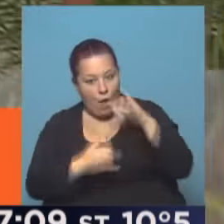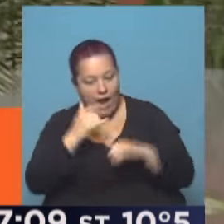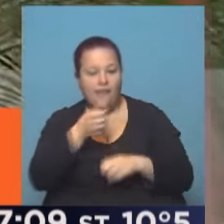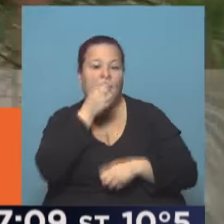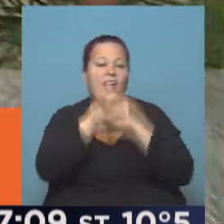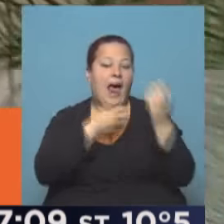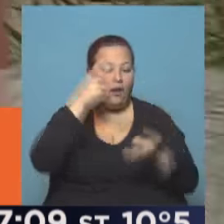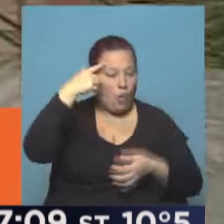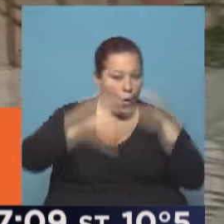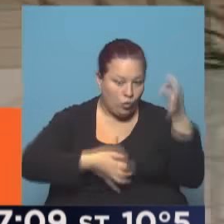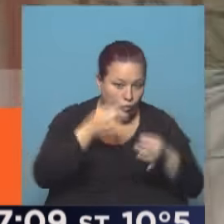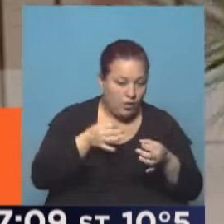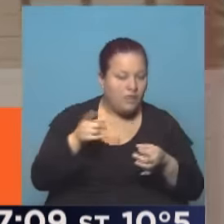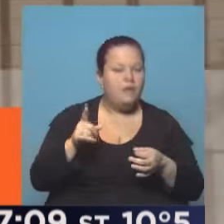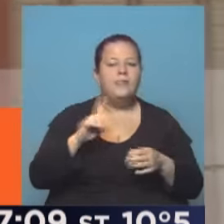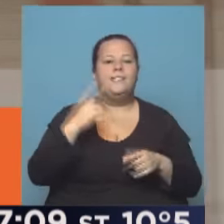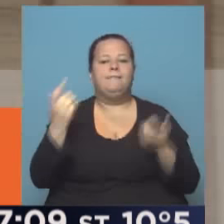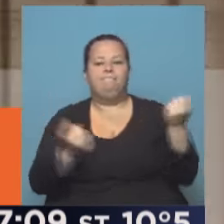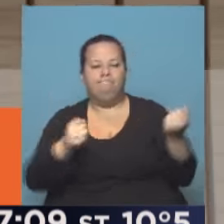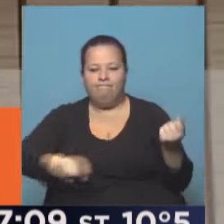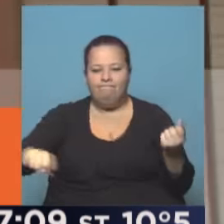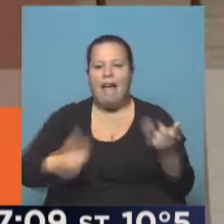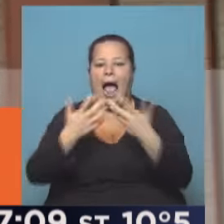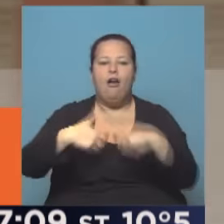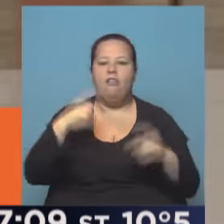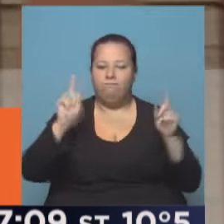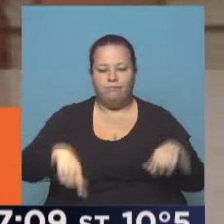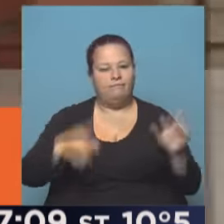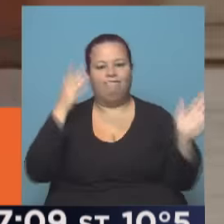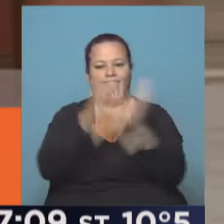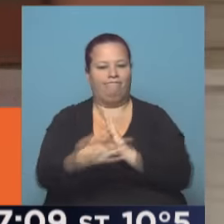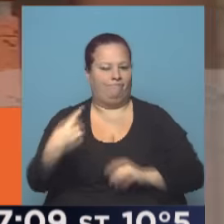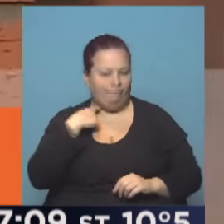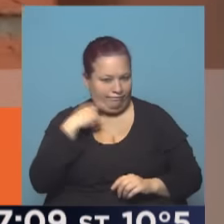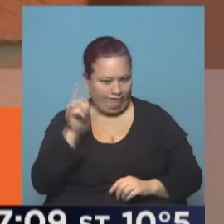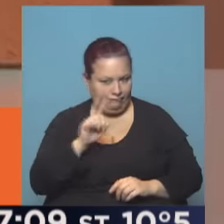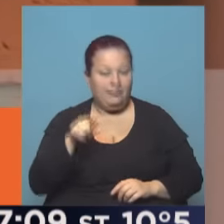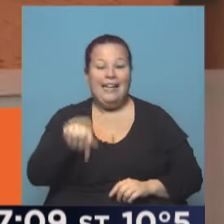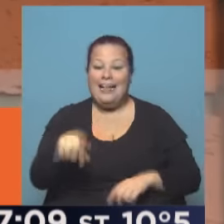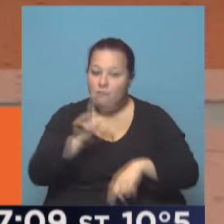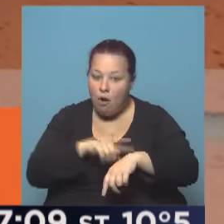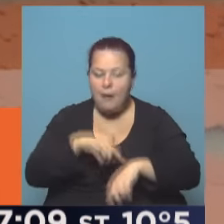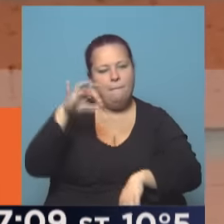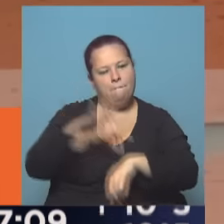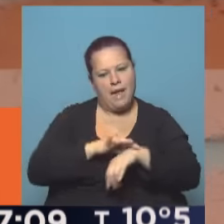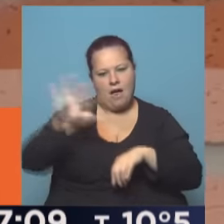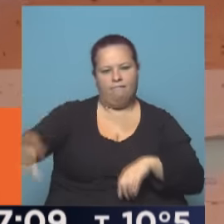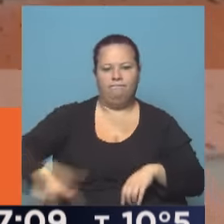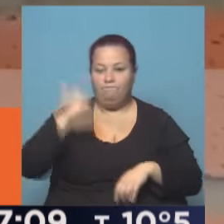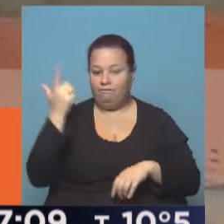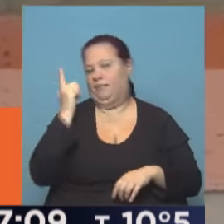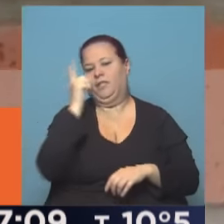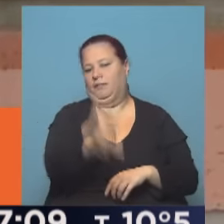declaración en la justicia no pudo dominar la caja automática y darse a la fuga en esos instantes el médico tomó un arma de